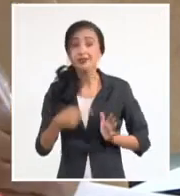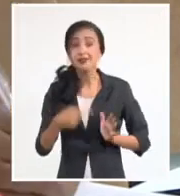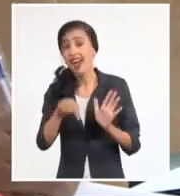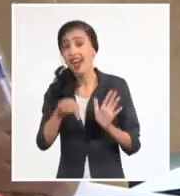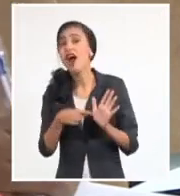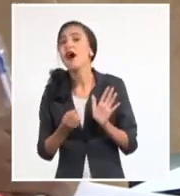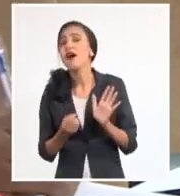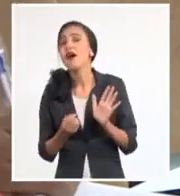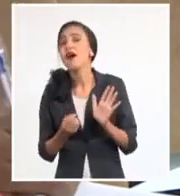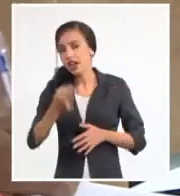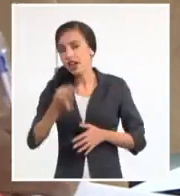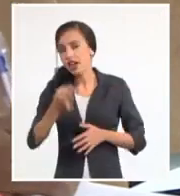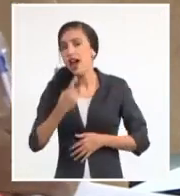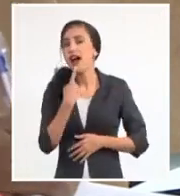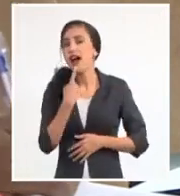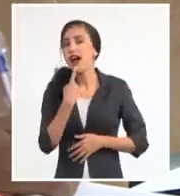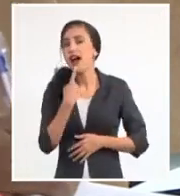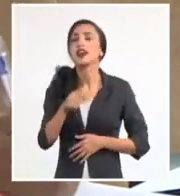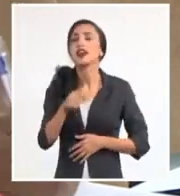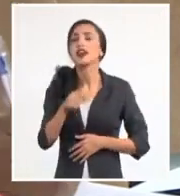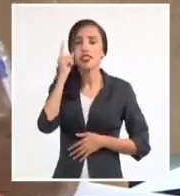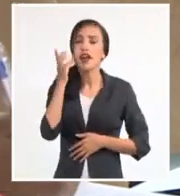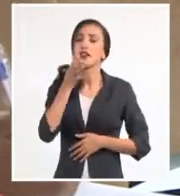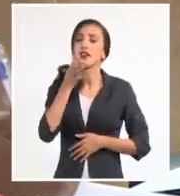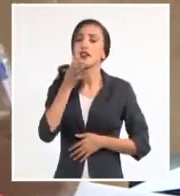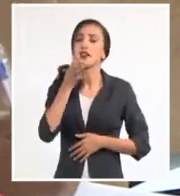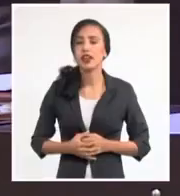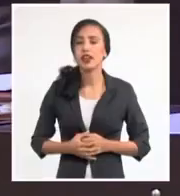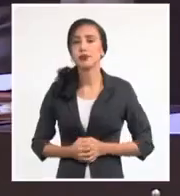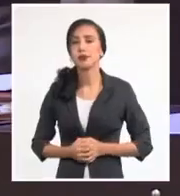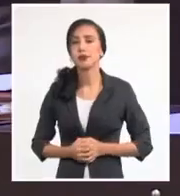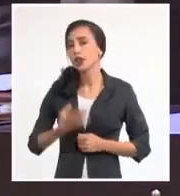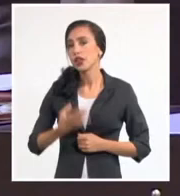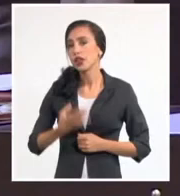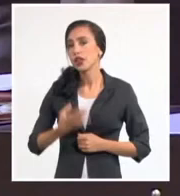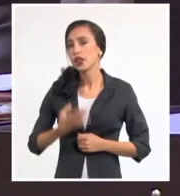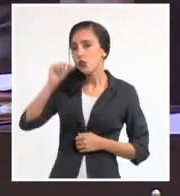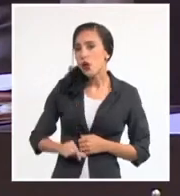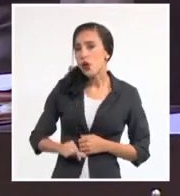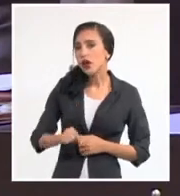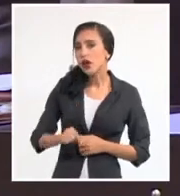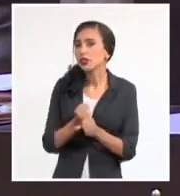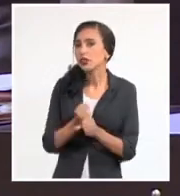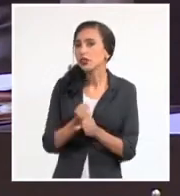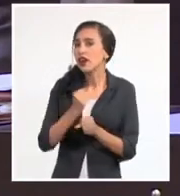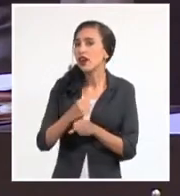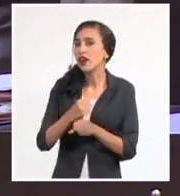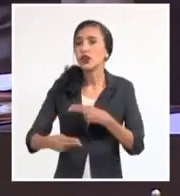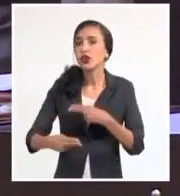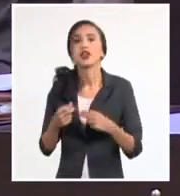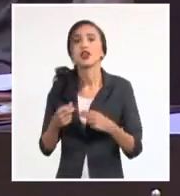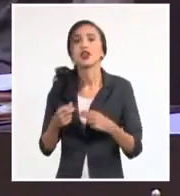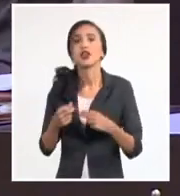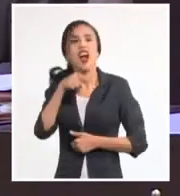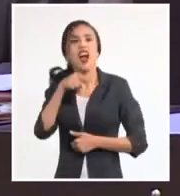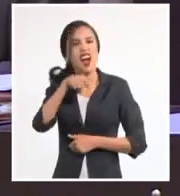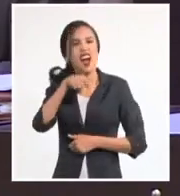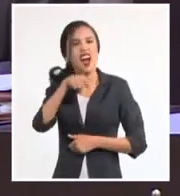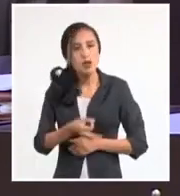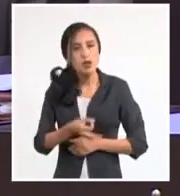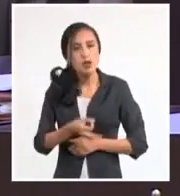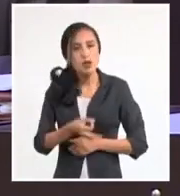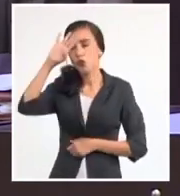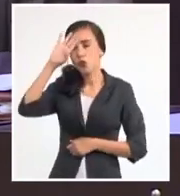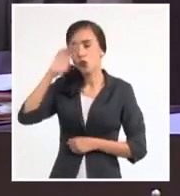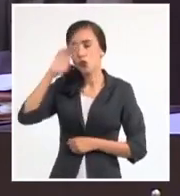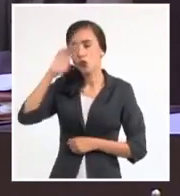honradamente, donde quiera que un cubano, sea el que sea, se encuentre haciendo bien, donde quiera que un cubano, sea